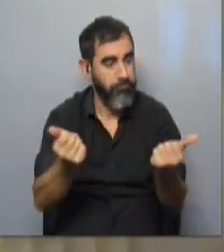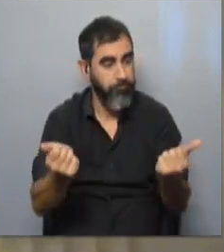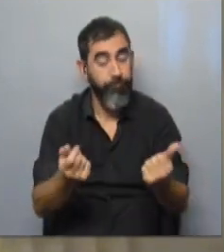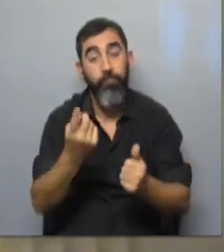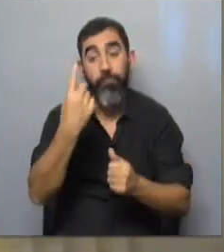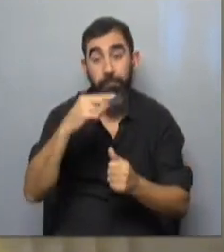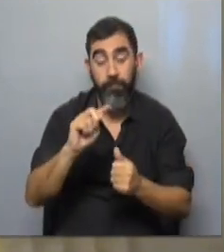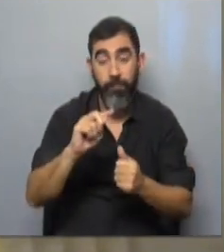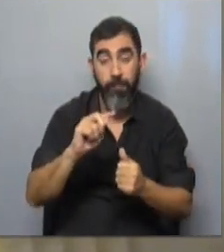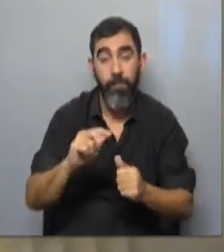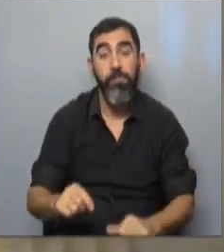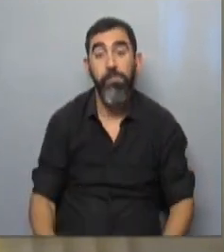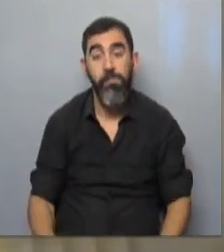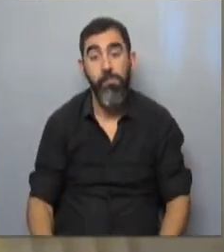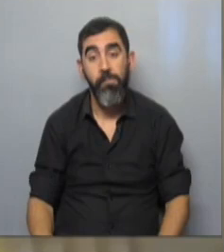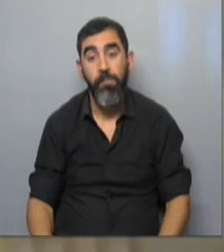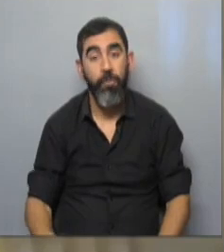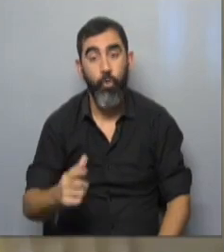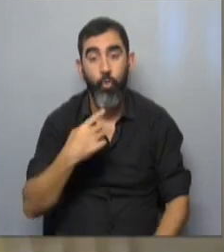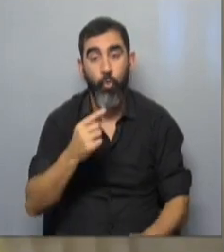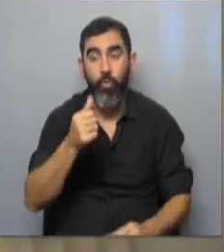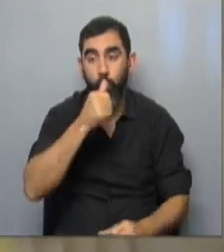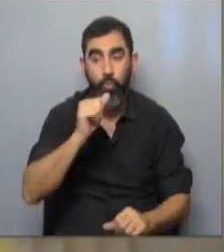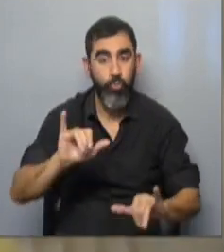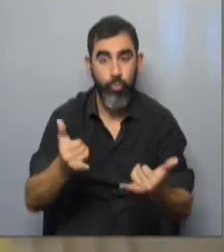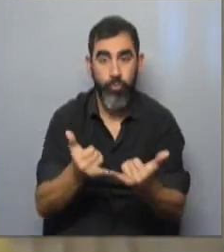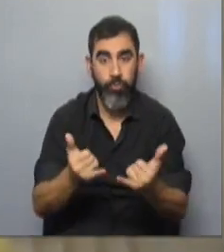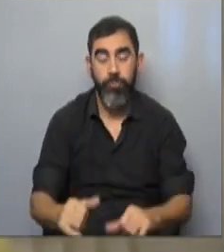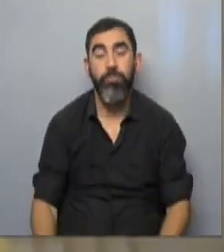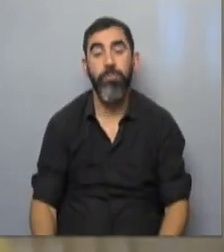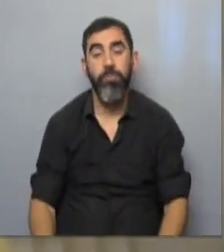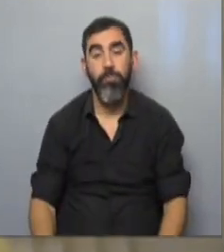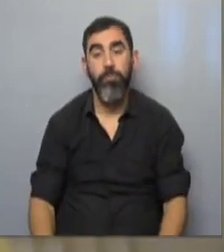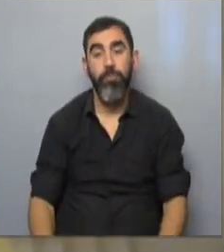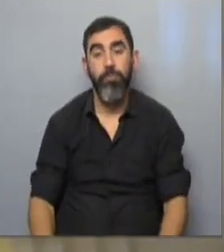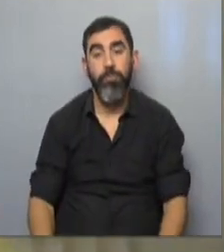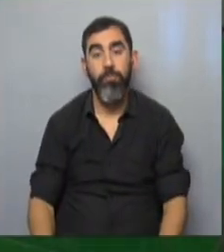lo tanto, ya deja de estar resuelto.